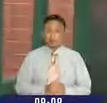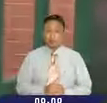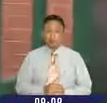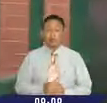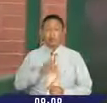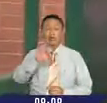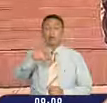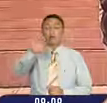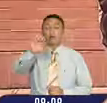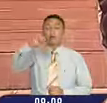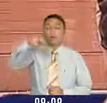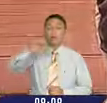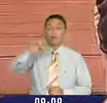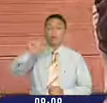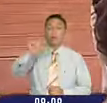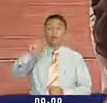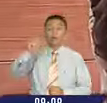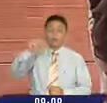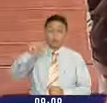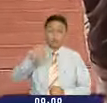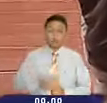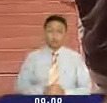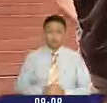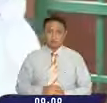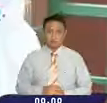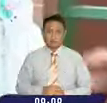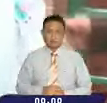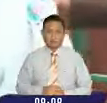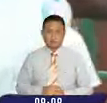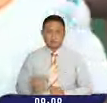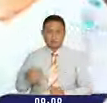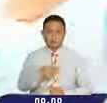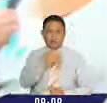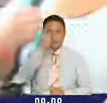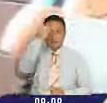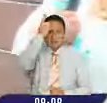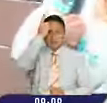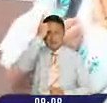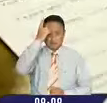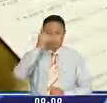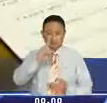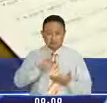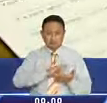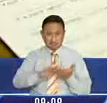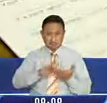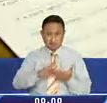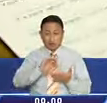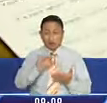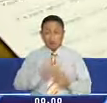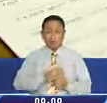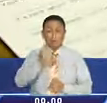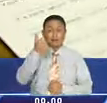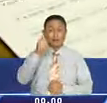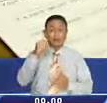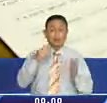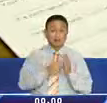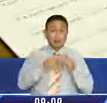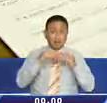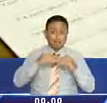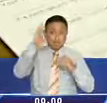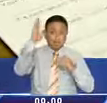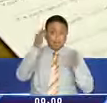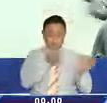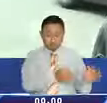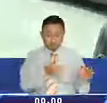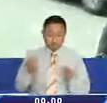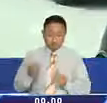de Organizaciones Campesinas Indígenas y Negras, FENOCIN, de condonar y reestructurar deudas superiores a $10,000 en la banca